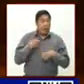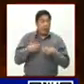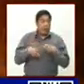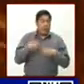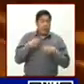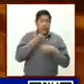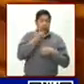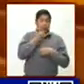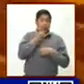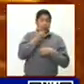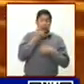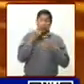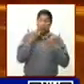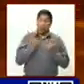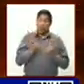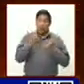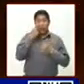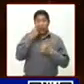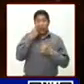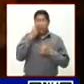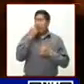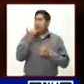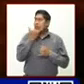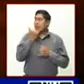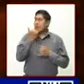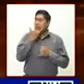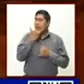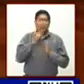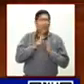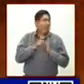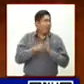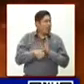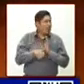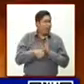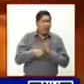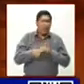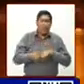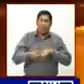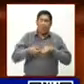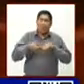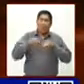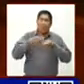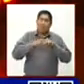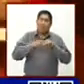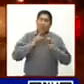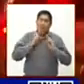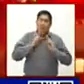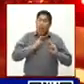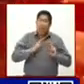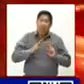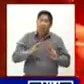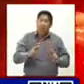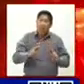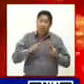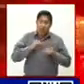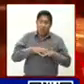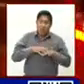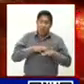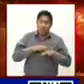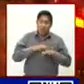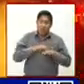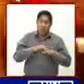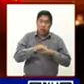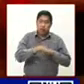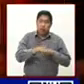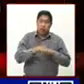y es por eso que ahora vamos a conocer qué ha sucedido después de El incremento en el caudal de algunos de los ríos no solamente ha sido